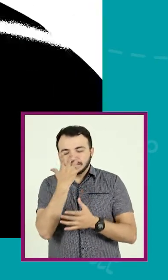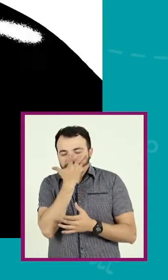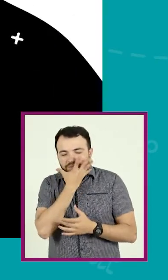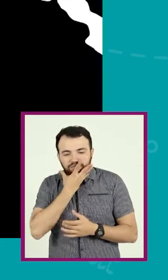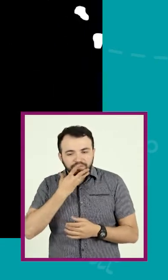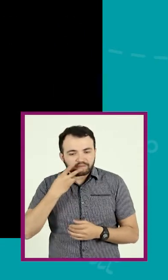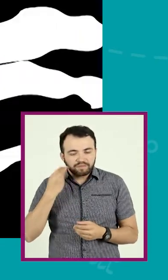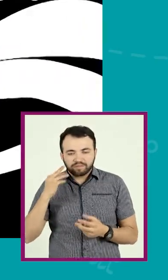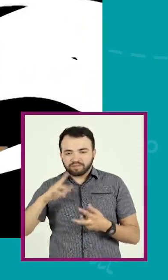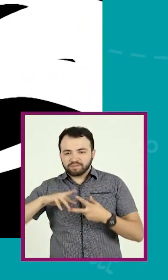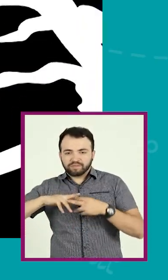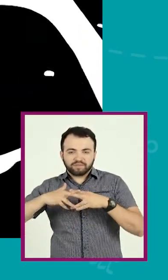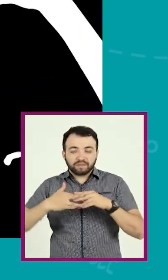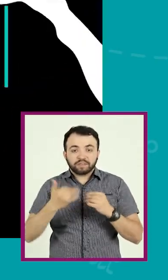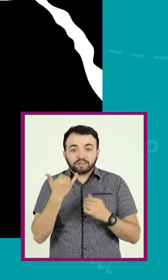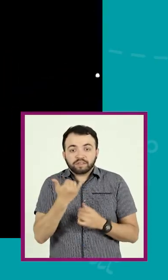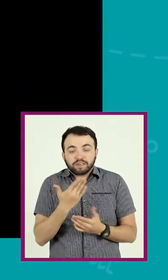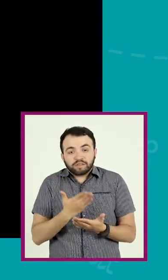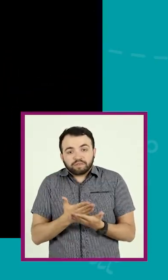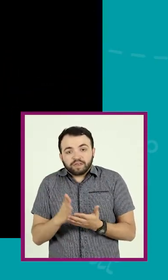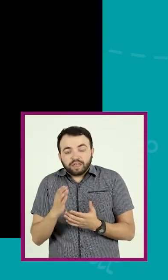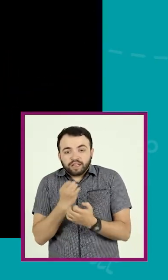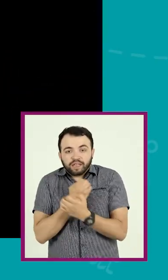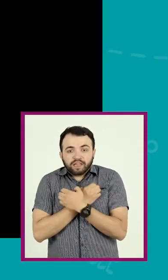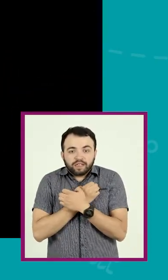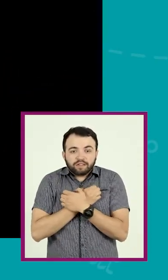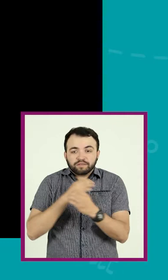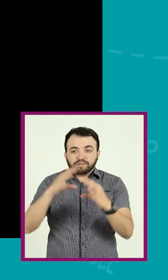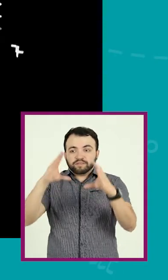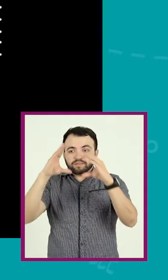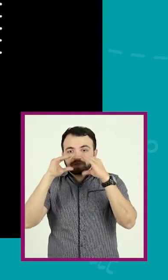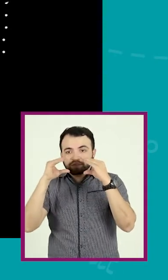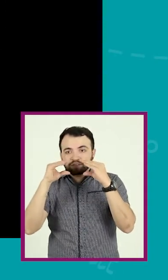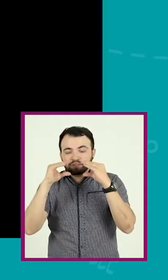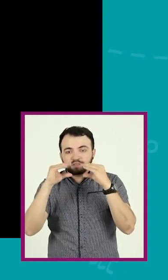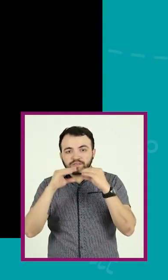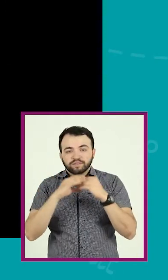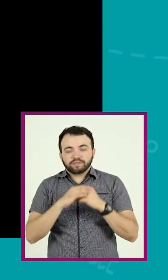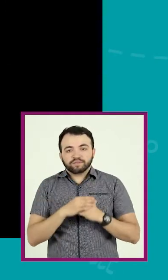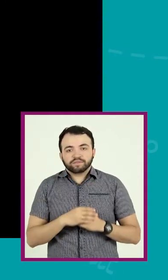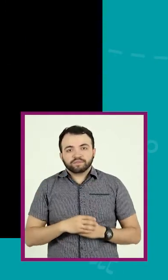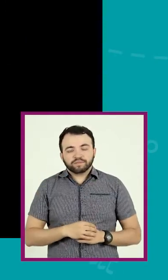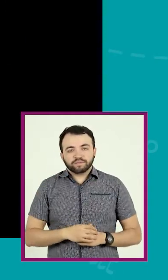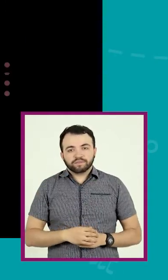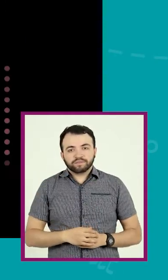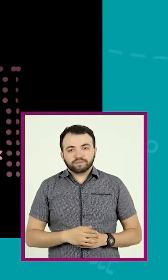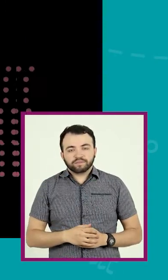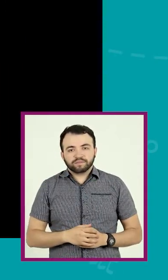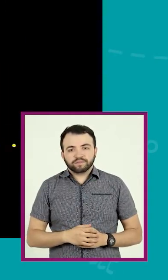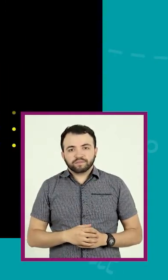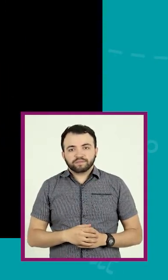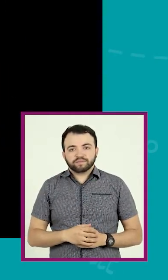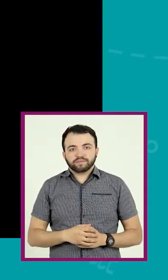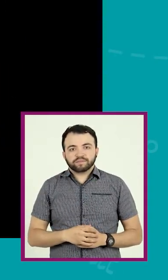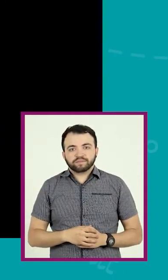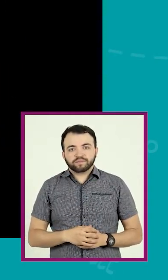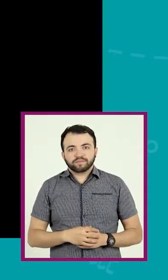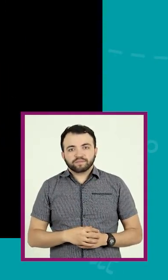trenzándonos en vínculos de ternura y de belleza, y educándonos en la gratitud y en el